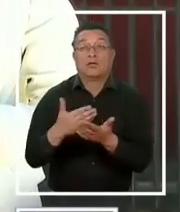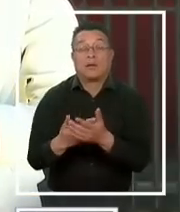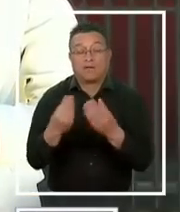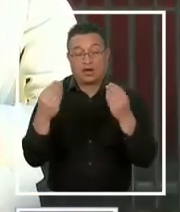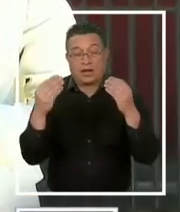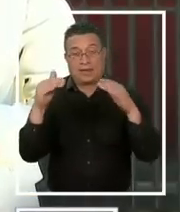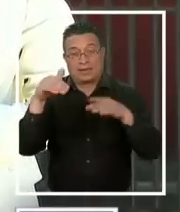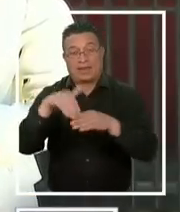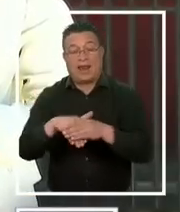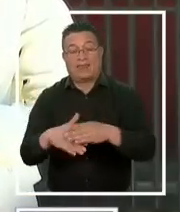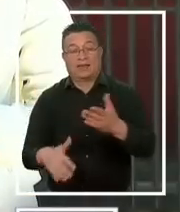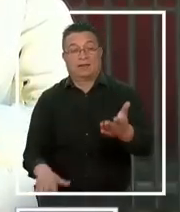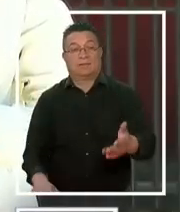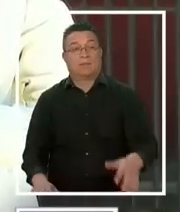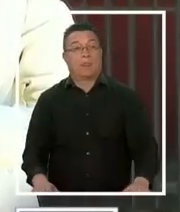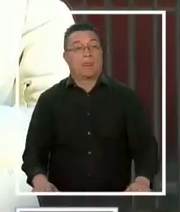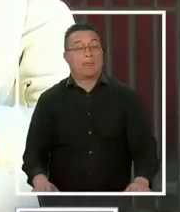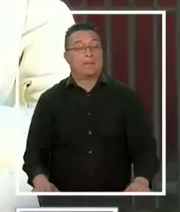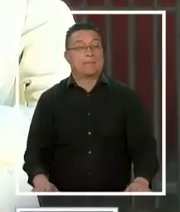tardes